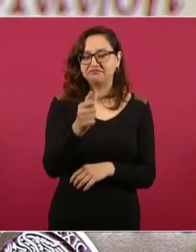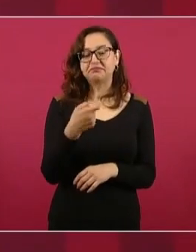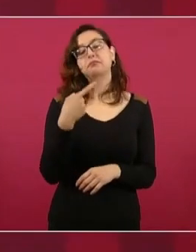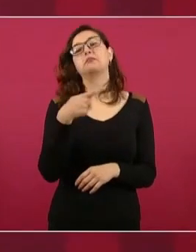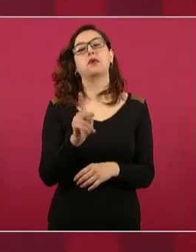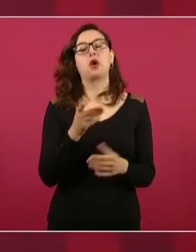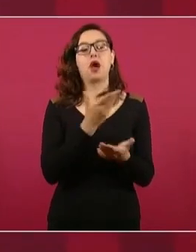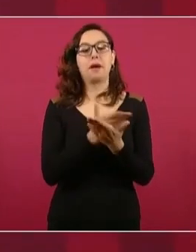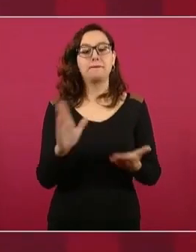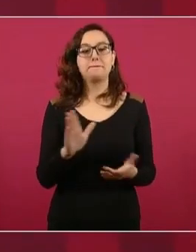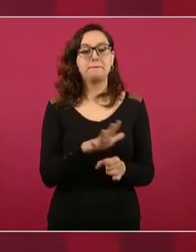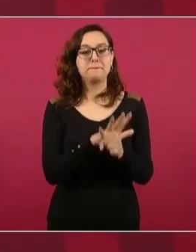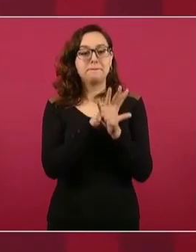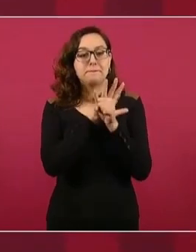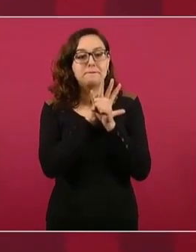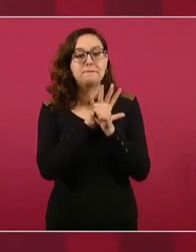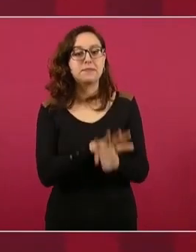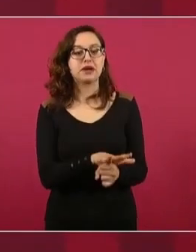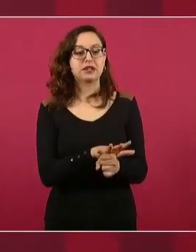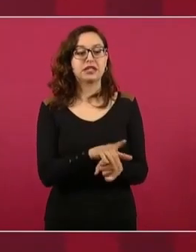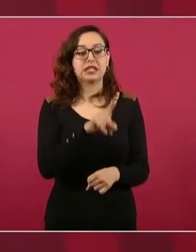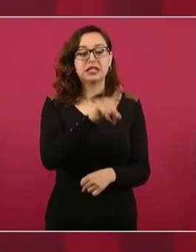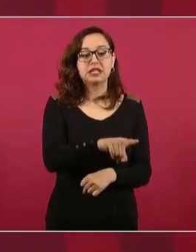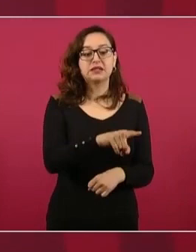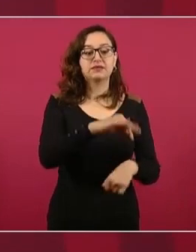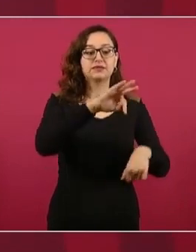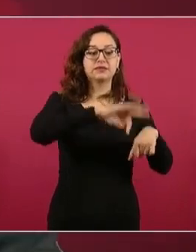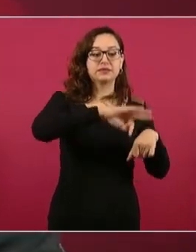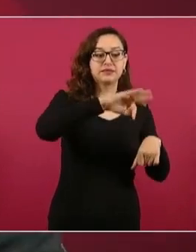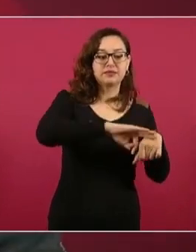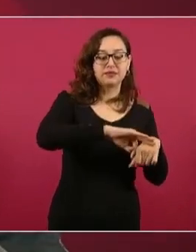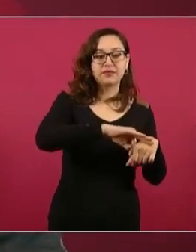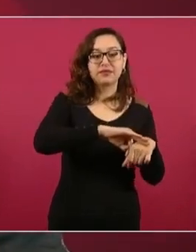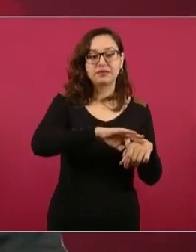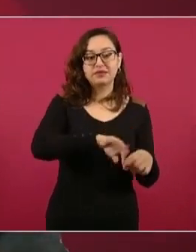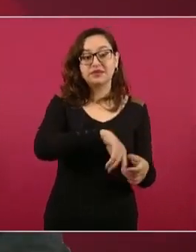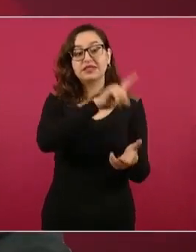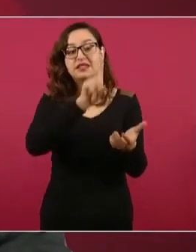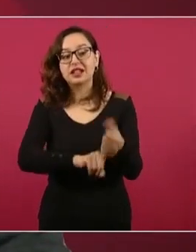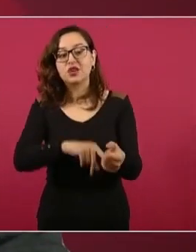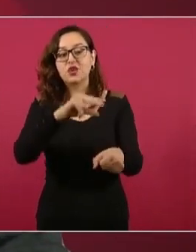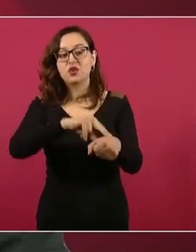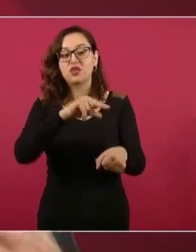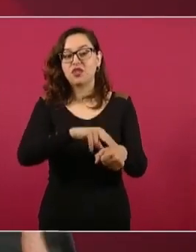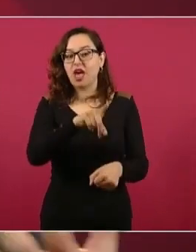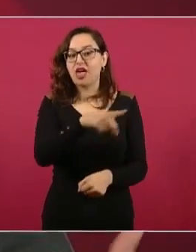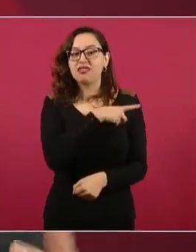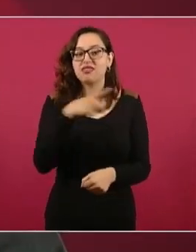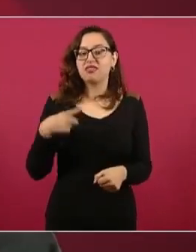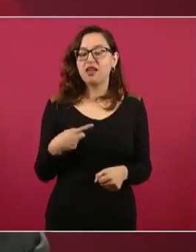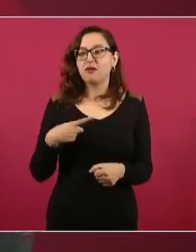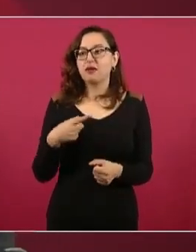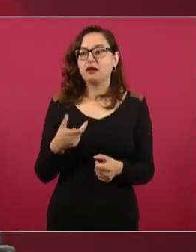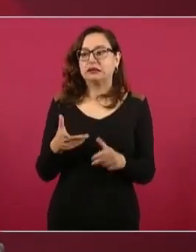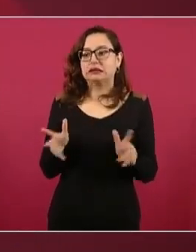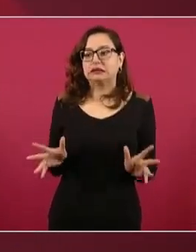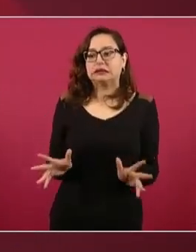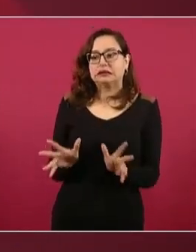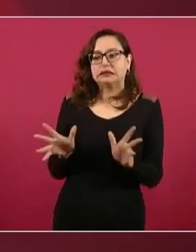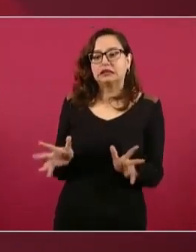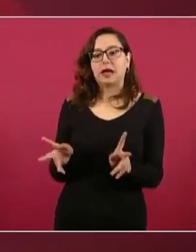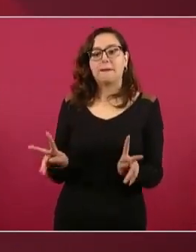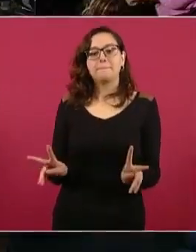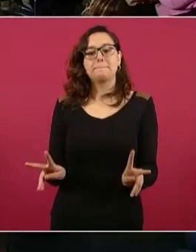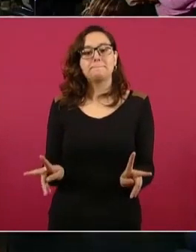presión importante por ser agentes de venta de los medicamentos que se dan en la farmacia. Es decir, básicamente el personal de